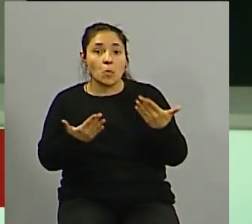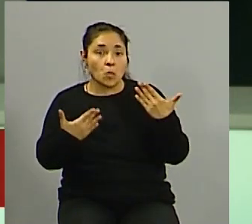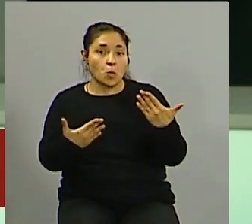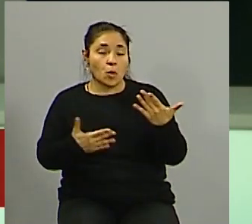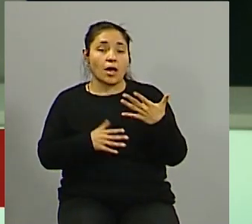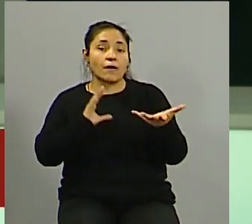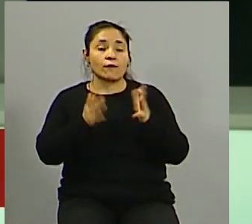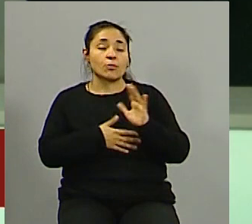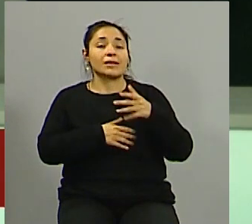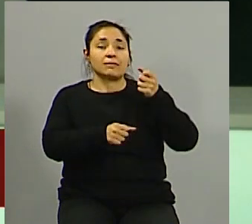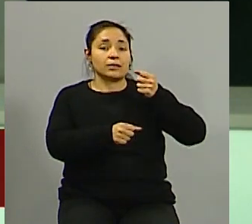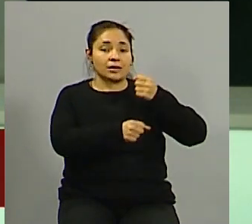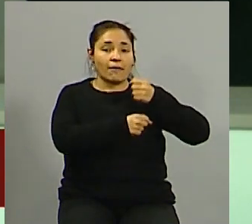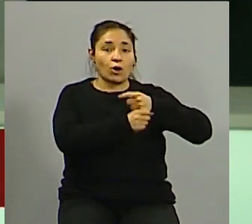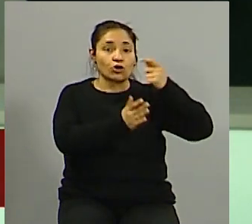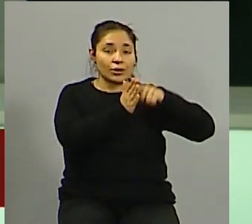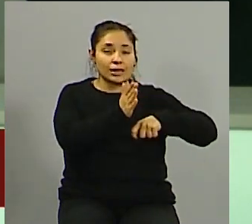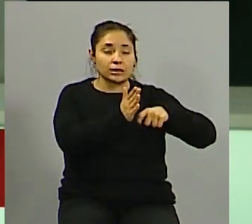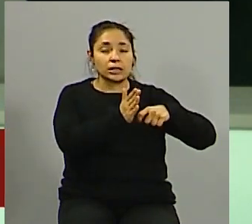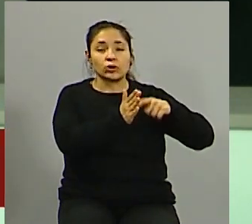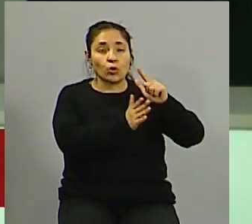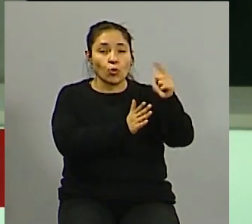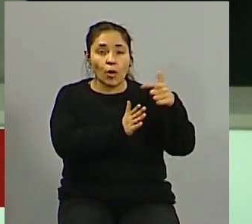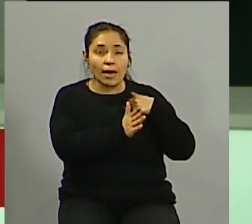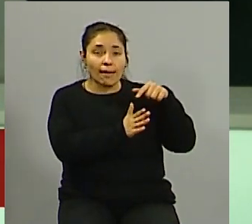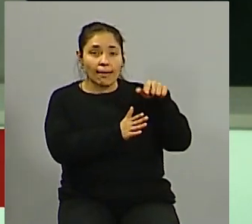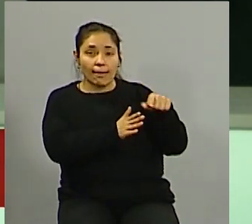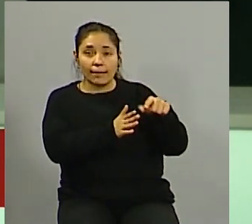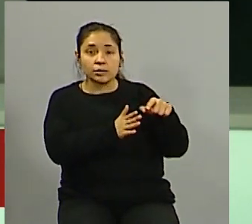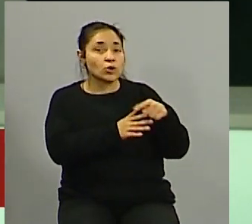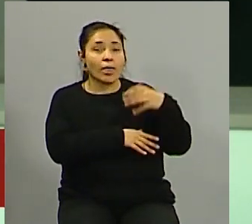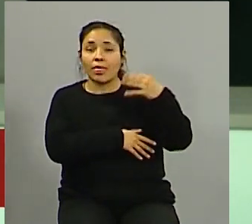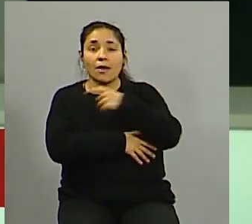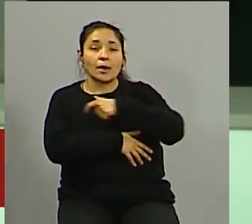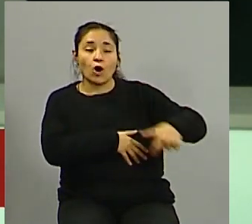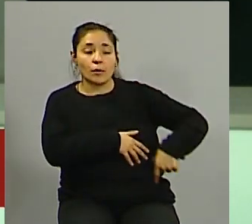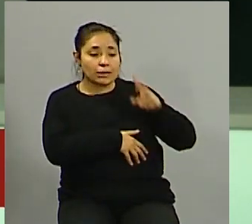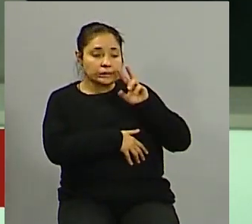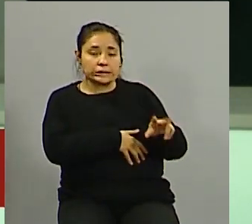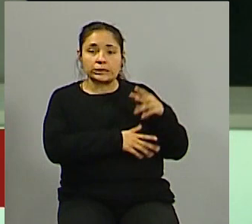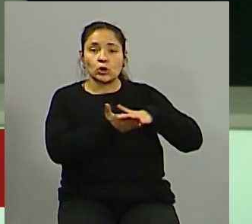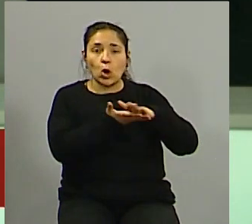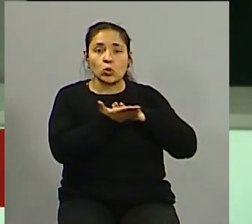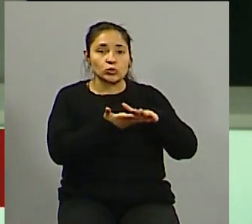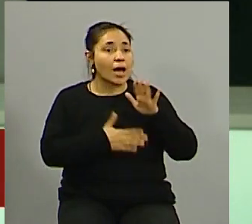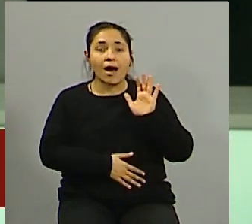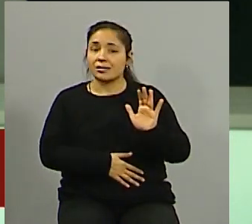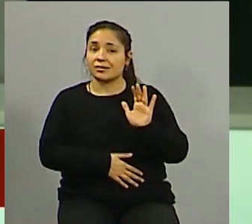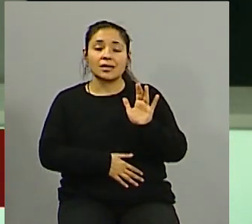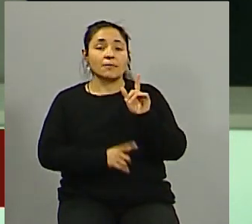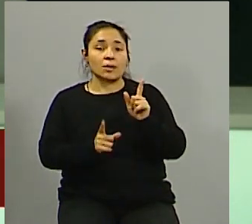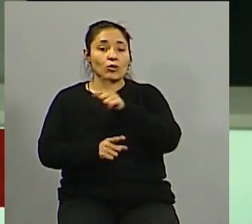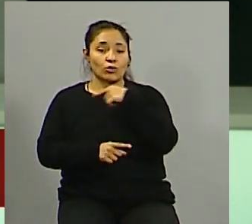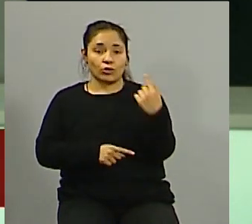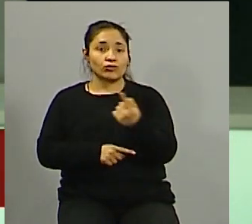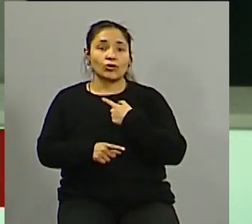la informalidad laboral, bueno, el propio Estado es el que tiene que hacerse cargo de resolver ese problema, porque, bueno, esa es la función de quienes queremos ocupar